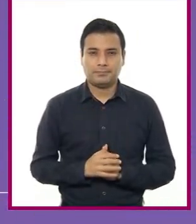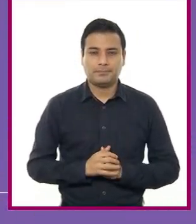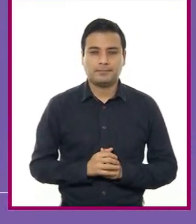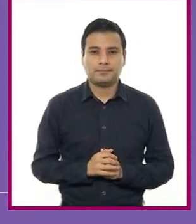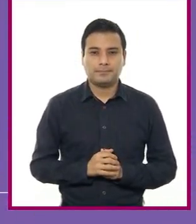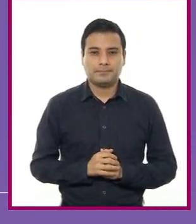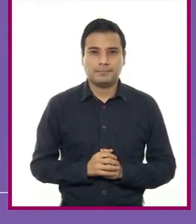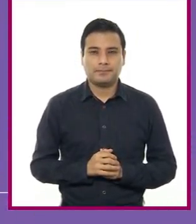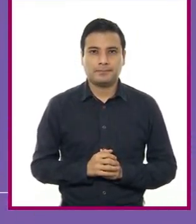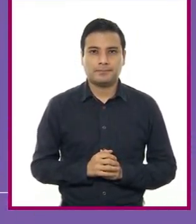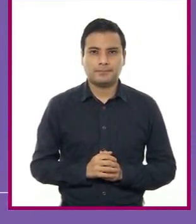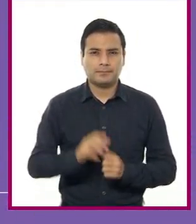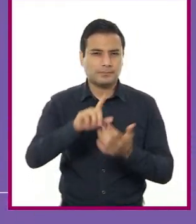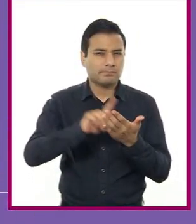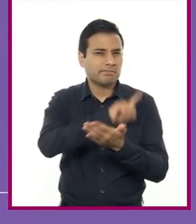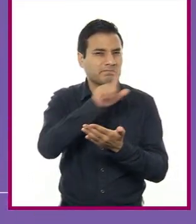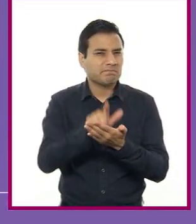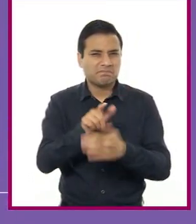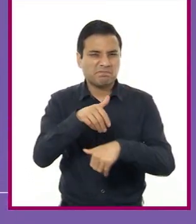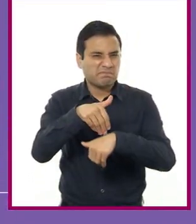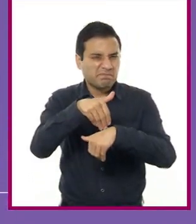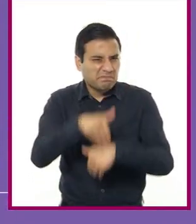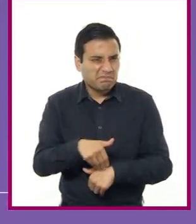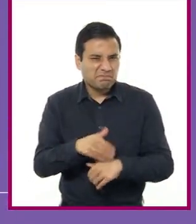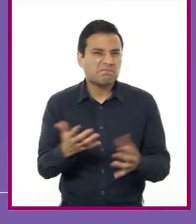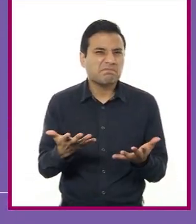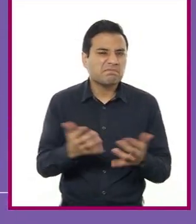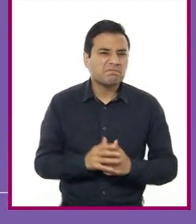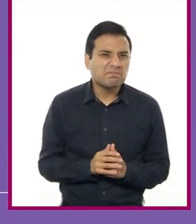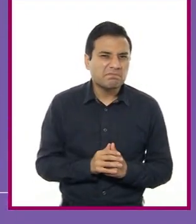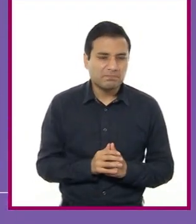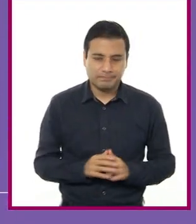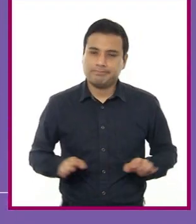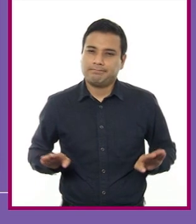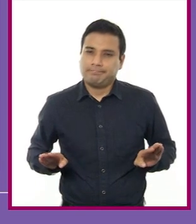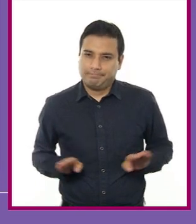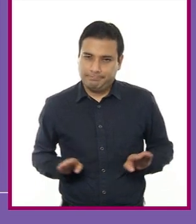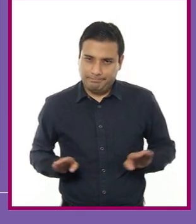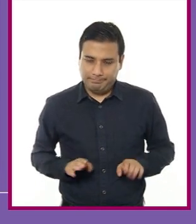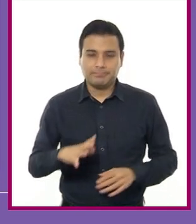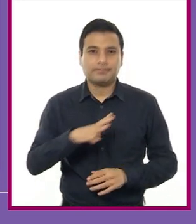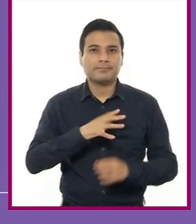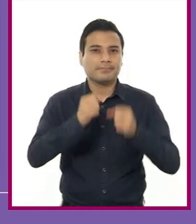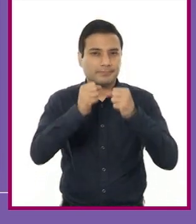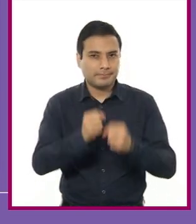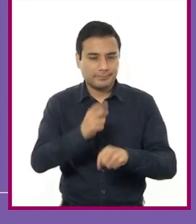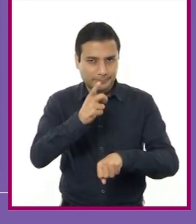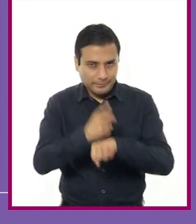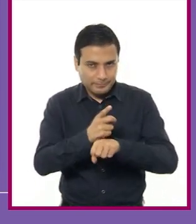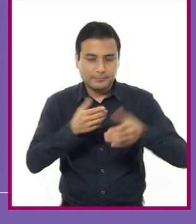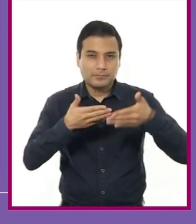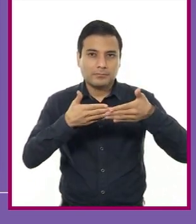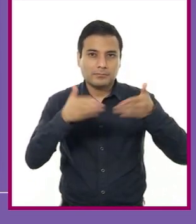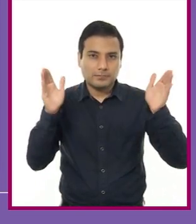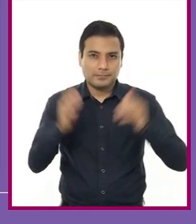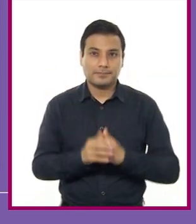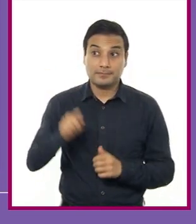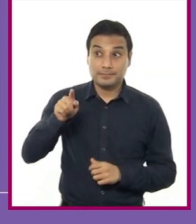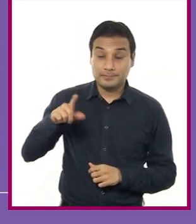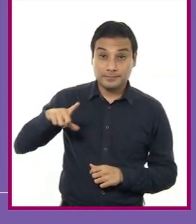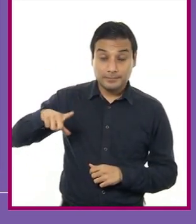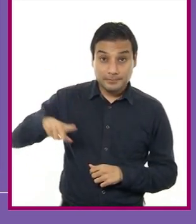Otra característica del Estado de Derecho democrático es la seguridad pública, que son las acciones que realiza la autoridad política